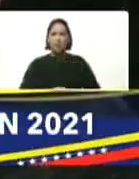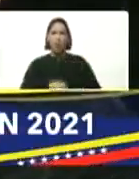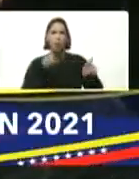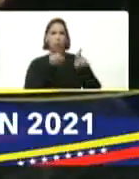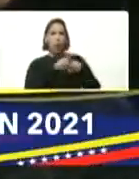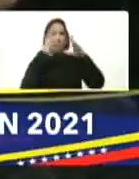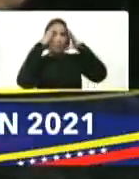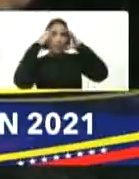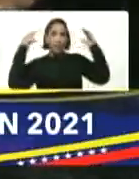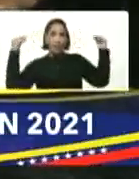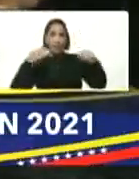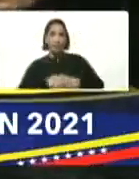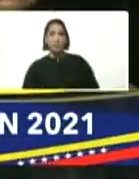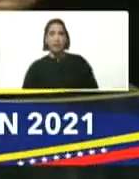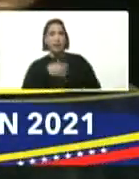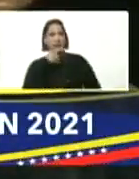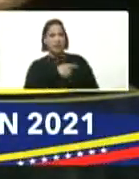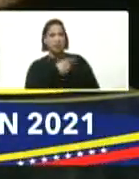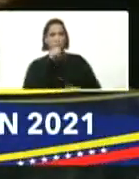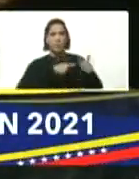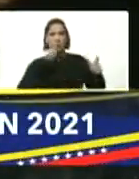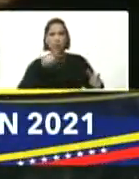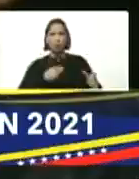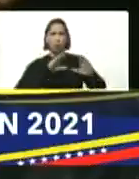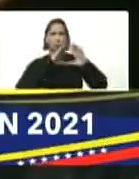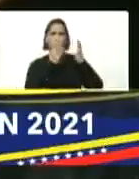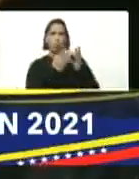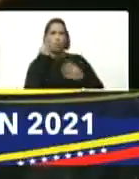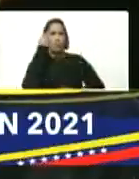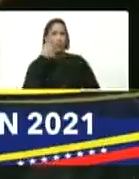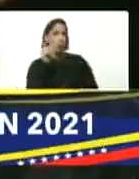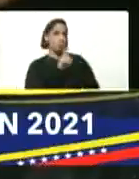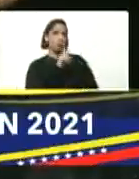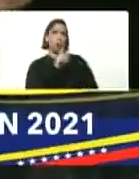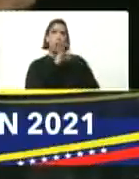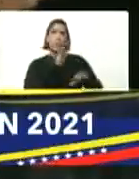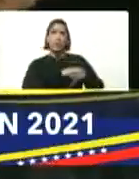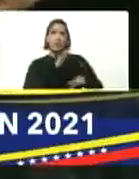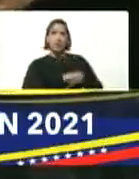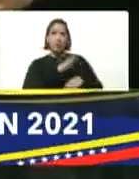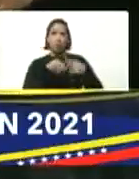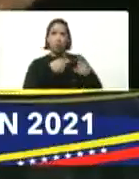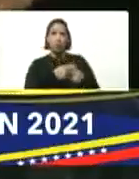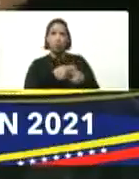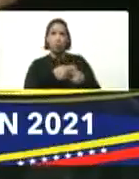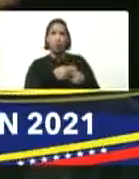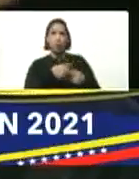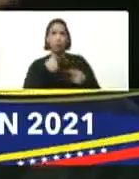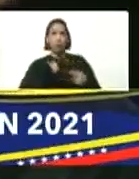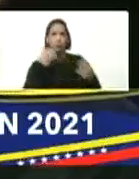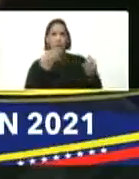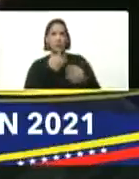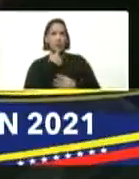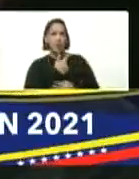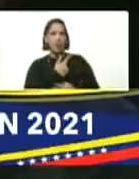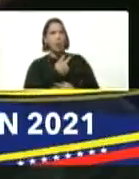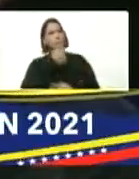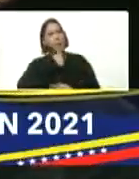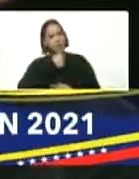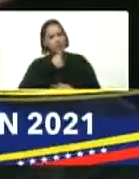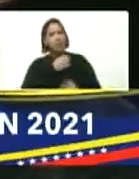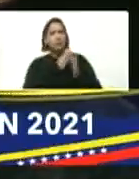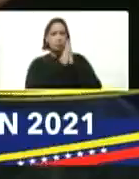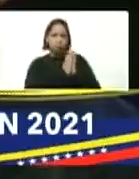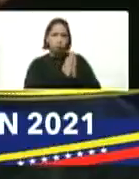Vietnam eso que la gente, el mundo creía que no iba a suceder. Yo siempre le digo, ten paciencia